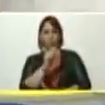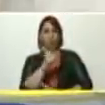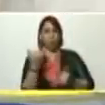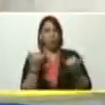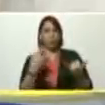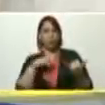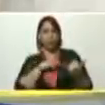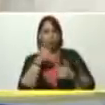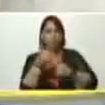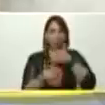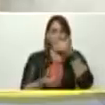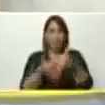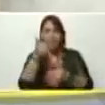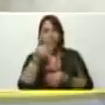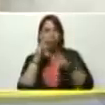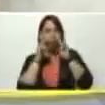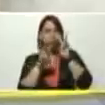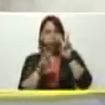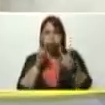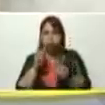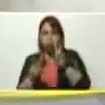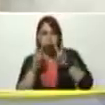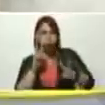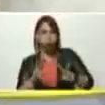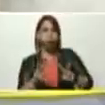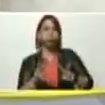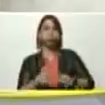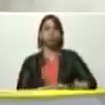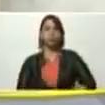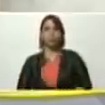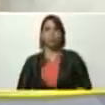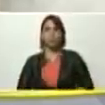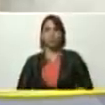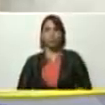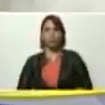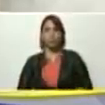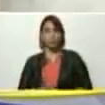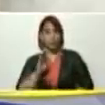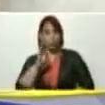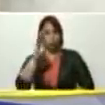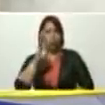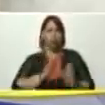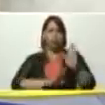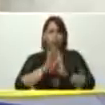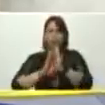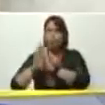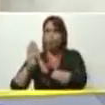mira, visualizando ya el segundo semestre de crecimiento